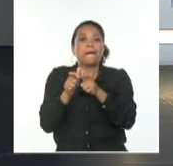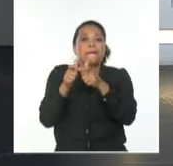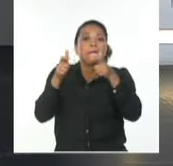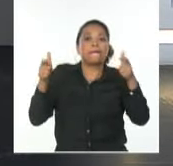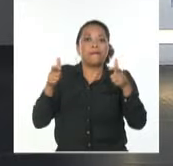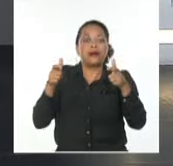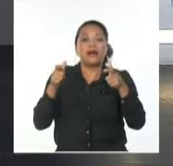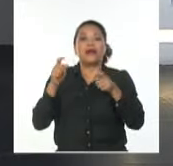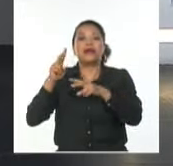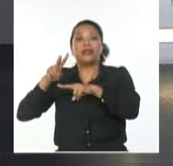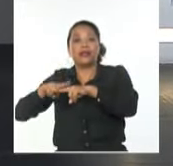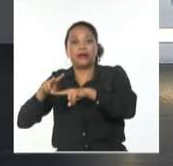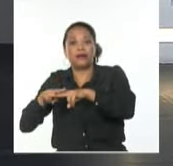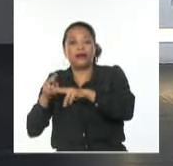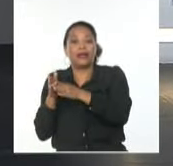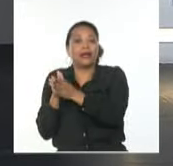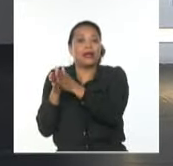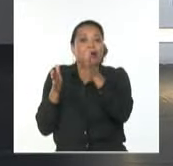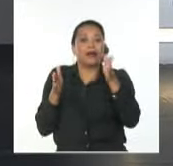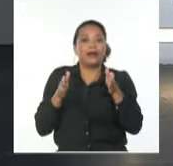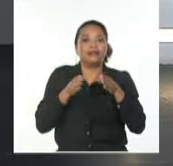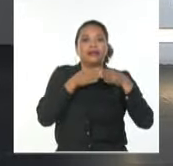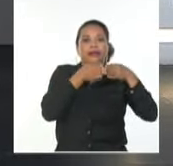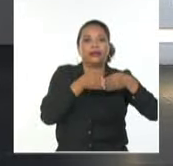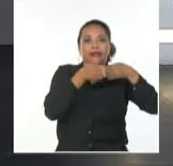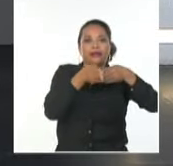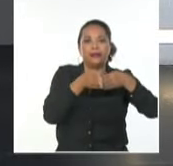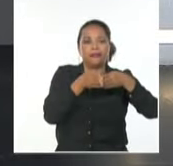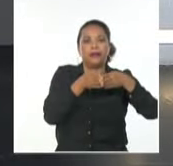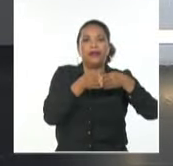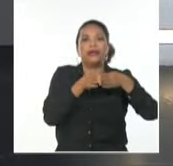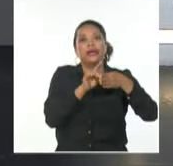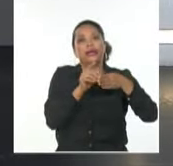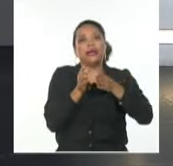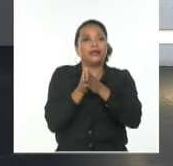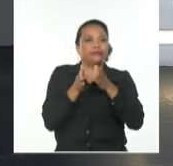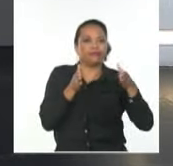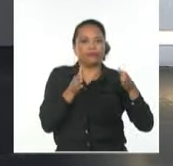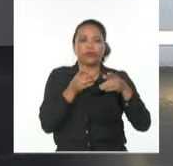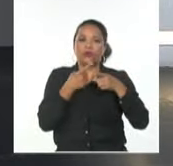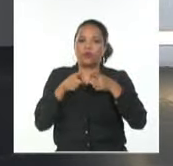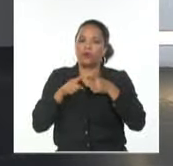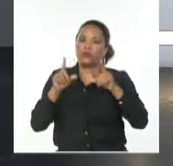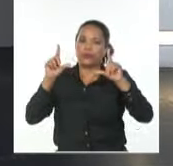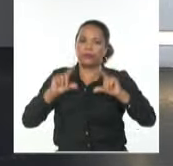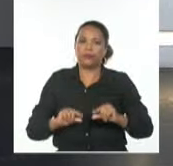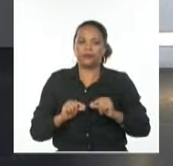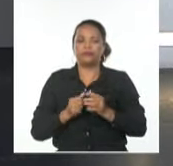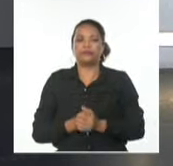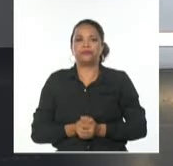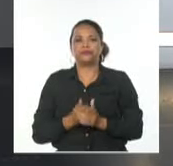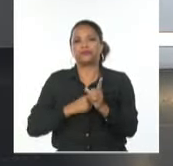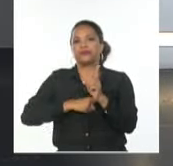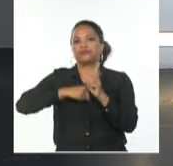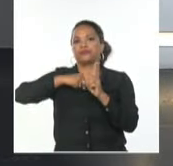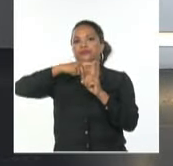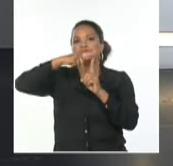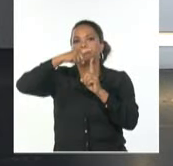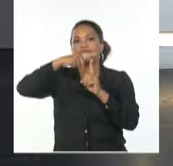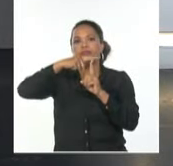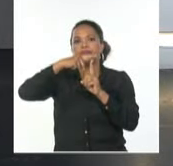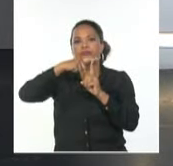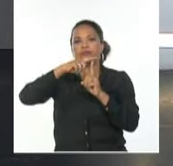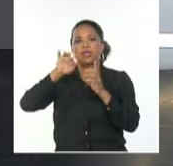La Habana hasta la provincia de Granma y serán más aislados en el resto de nuestro país. En cuanto a las temperaturas mínimas en esta